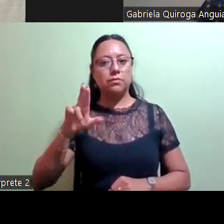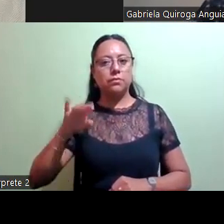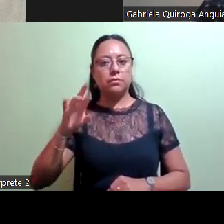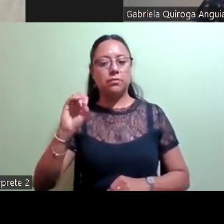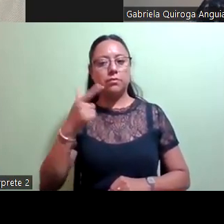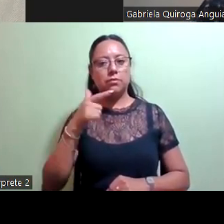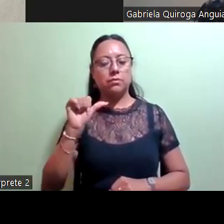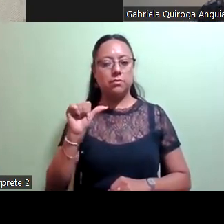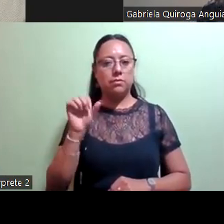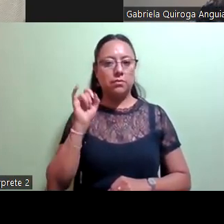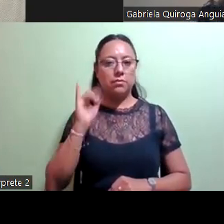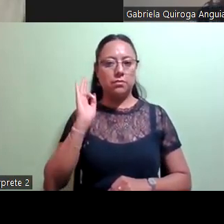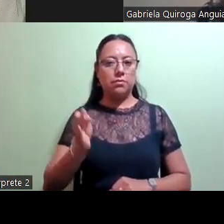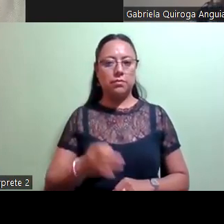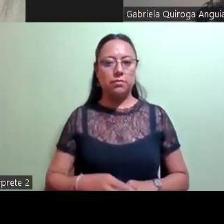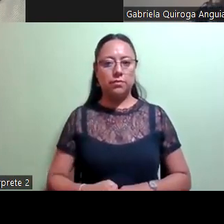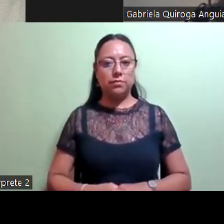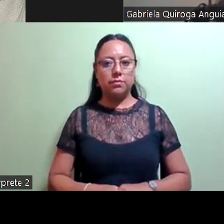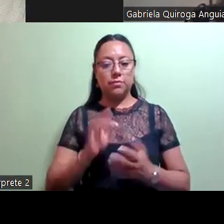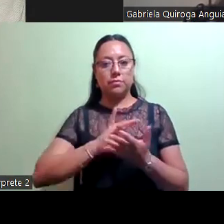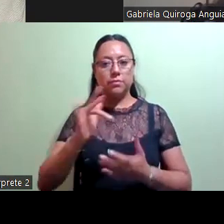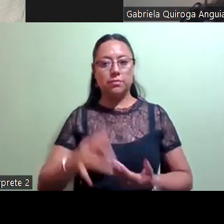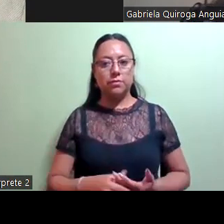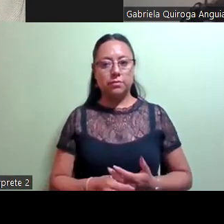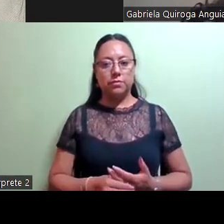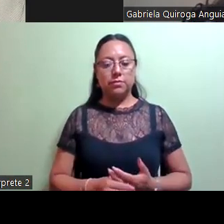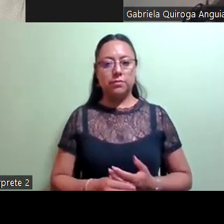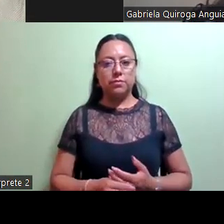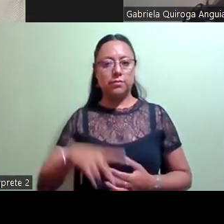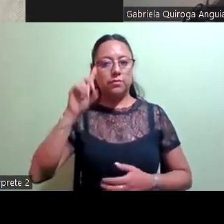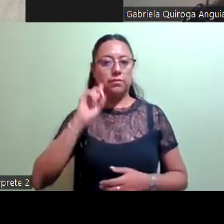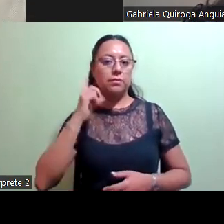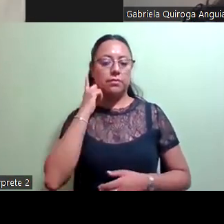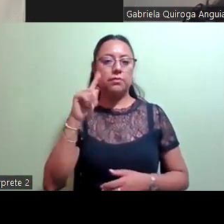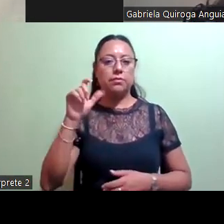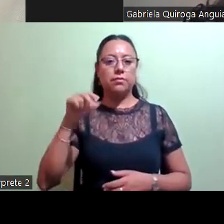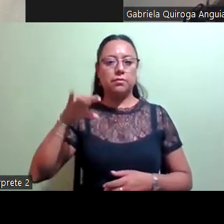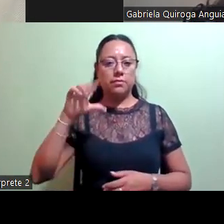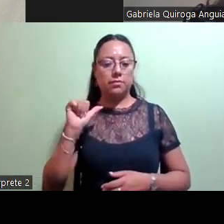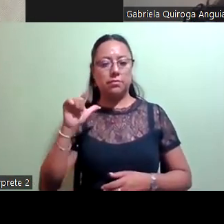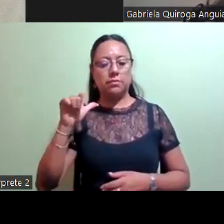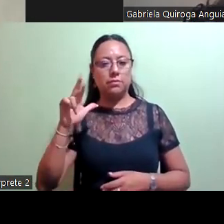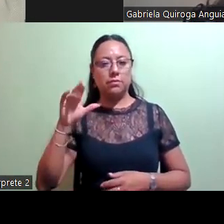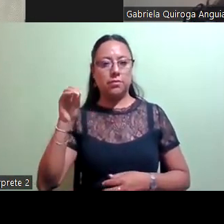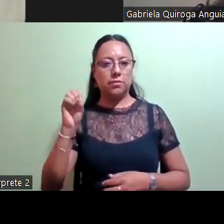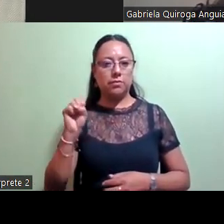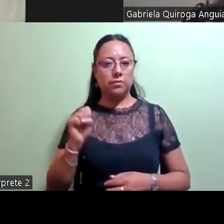Quiroga Anguiano, a favor. Gracias. Y diputada Tania Nanet Larios.